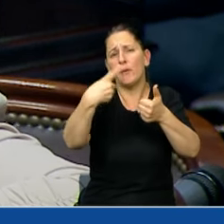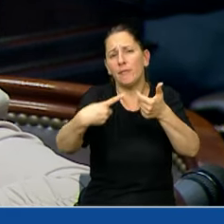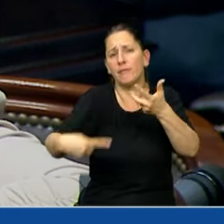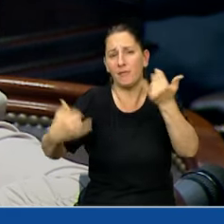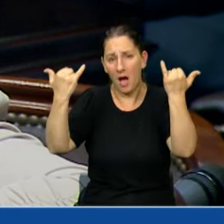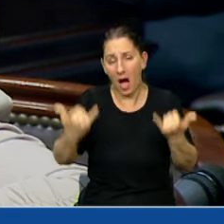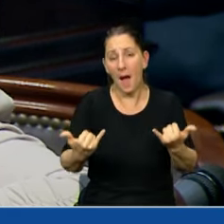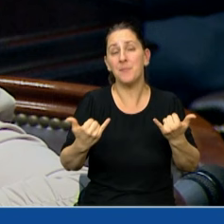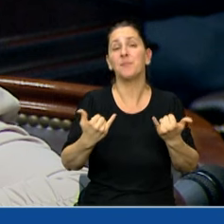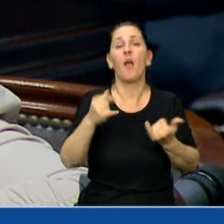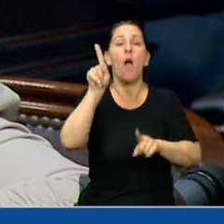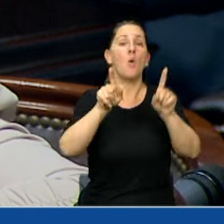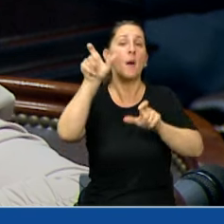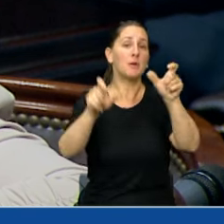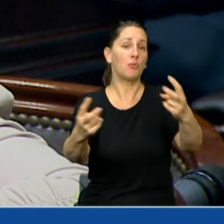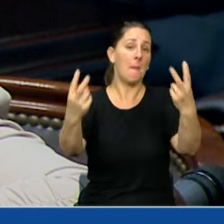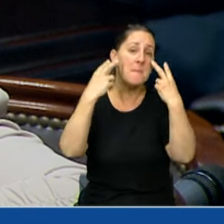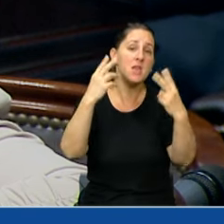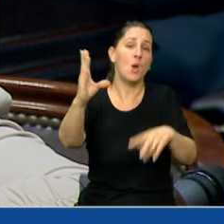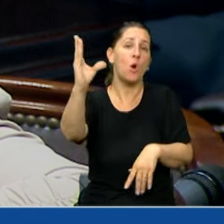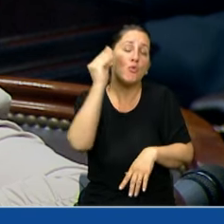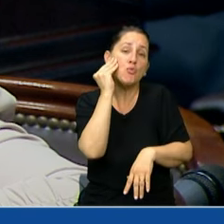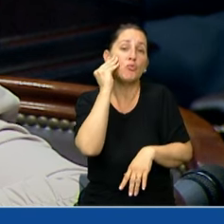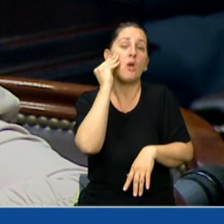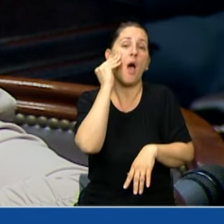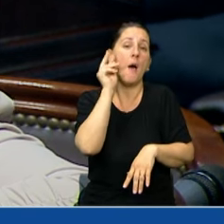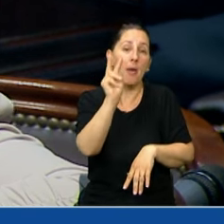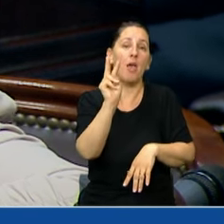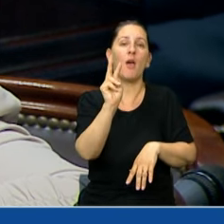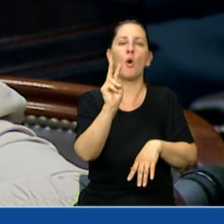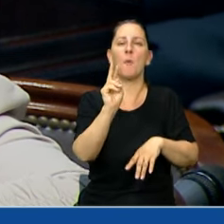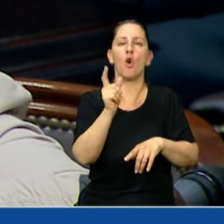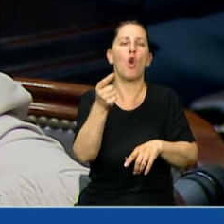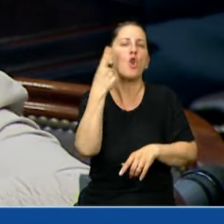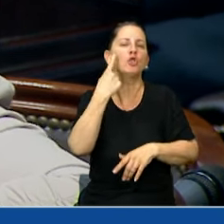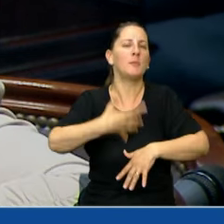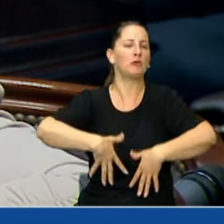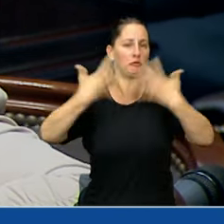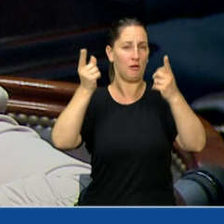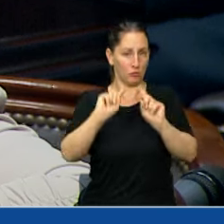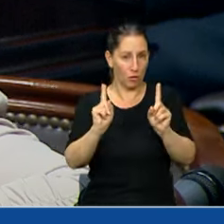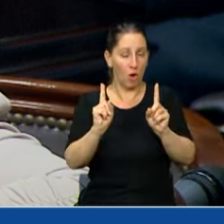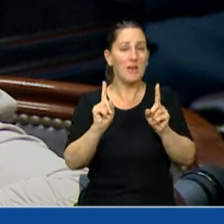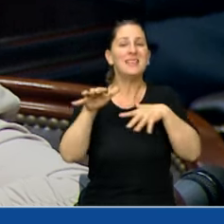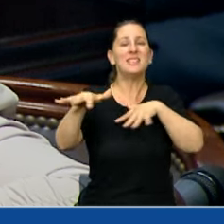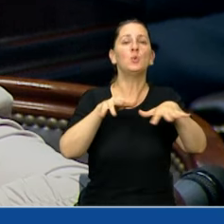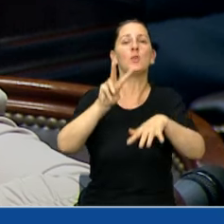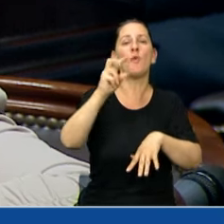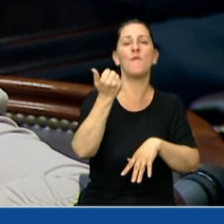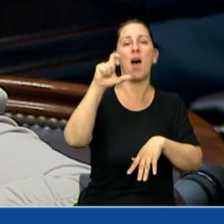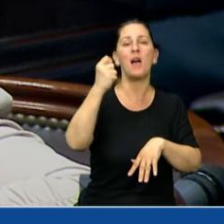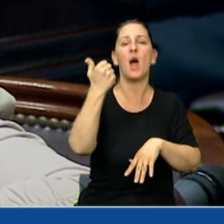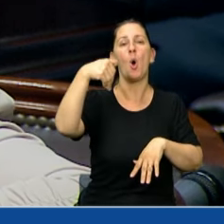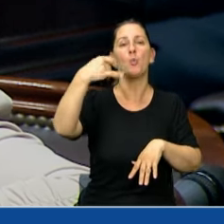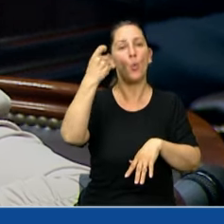por ahí para los que nos están escuchando o nos escuchen en algún momento y son menos técnicos lo que está pasando con vacam muerta que todos